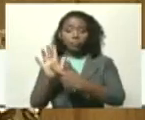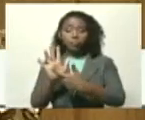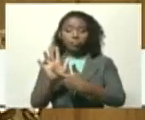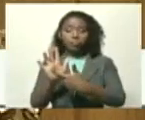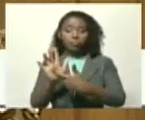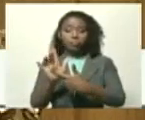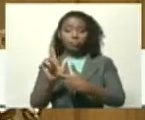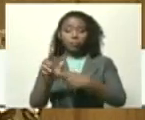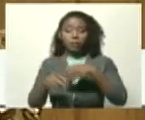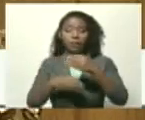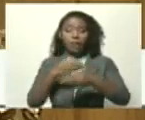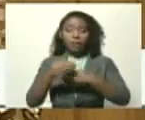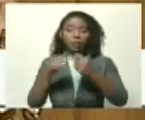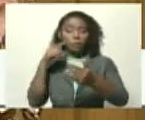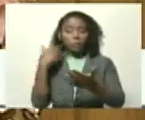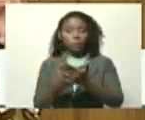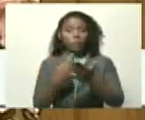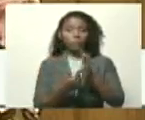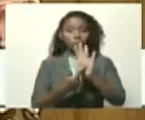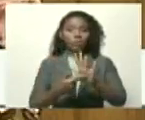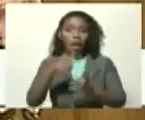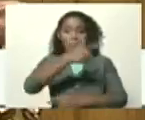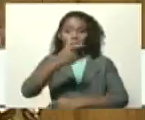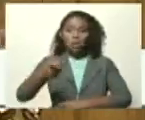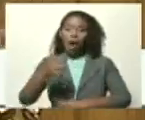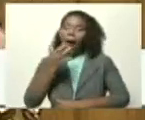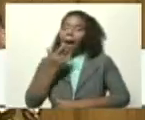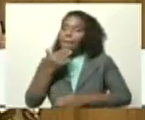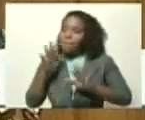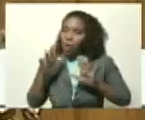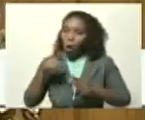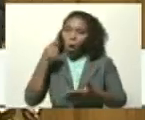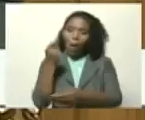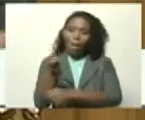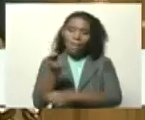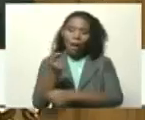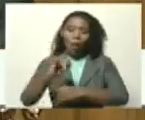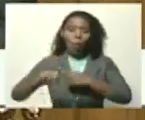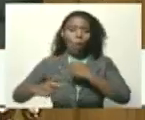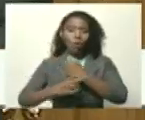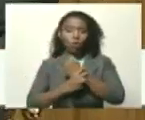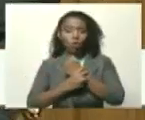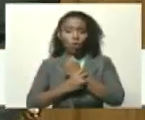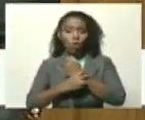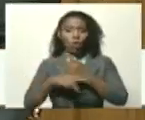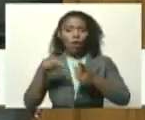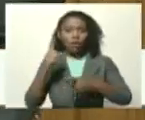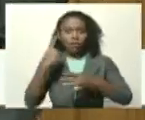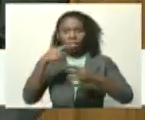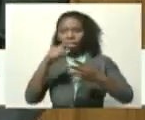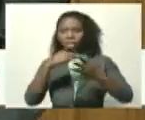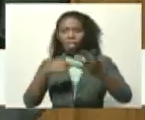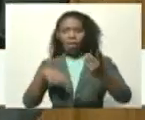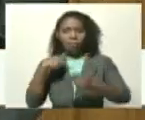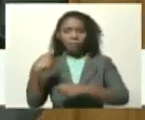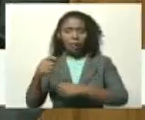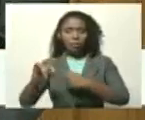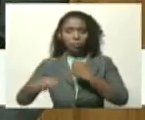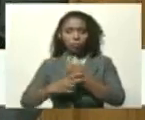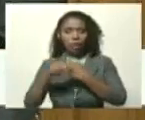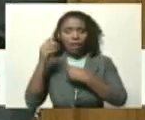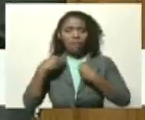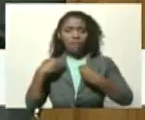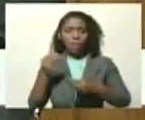que la gente, por ejemplo, los que le pagan a Guaidó, los meseranes, etcétera, que le pagan a Guaidó y que viven en Miami,